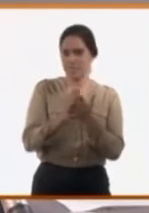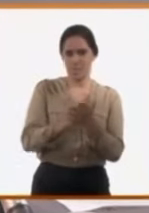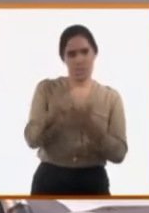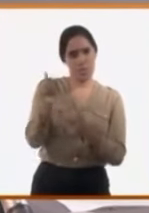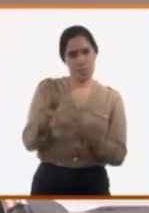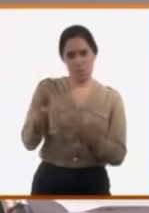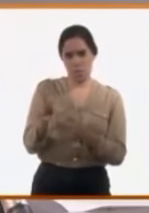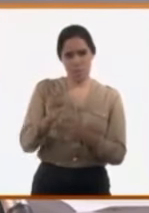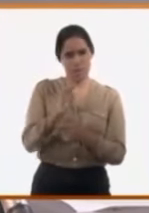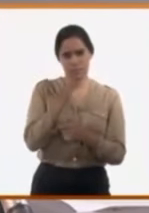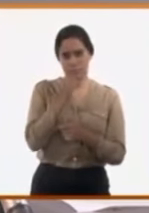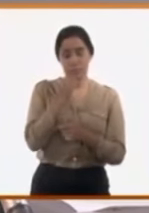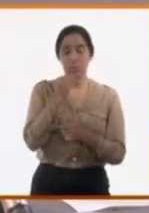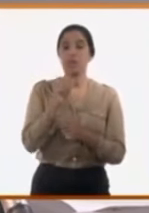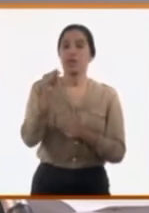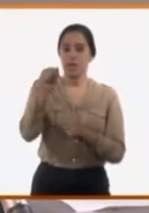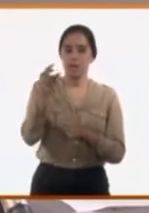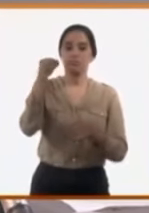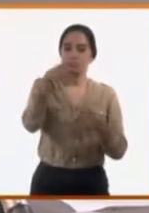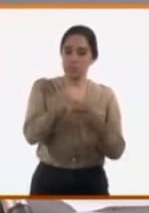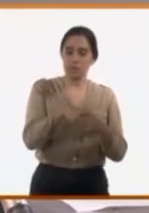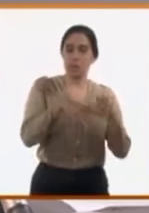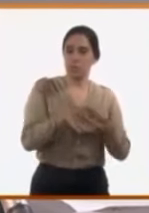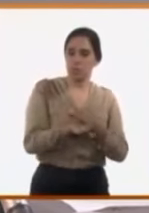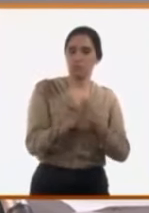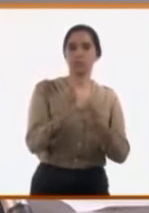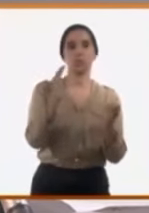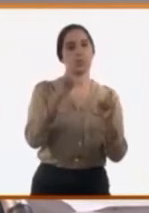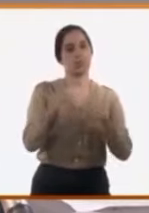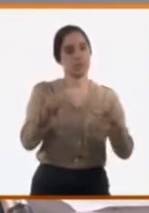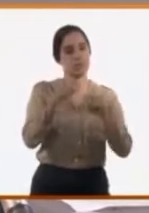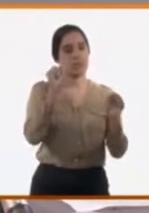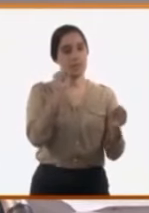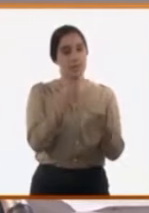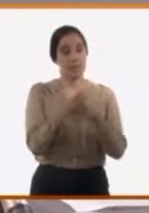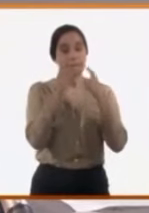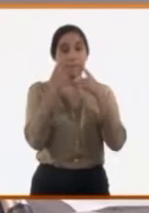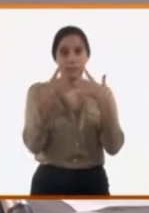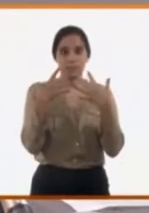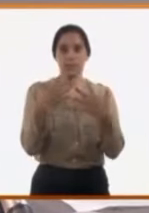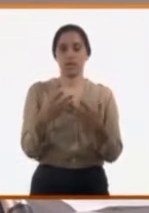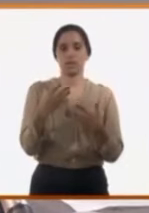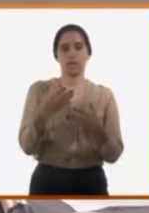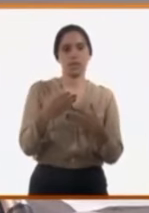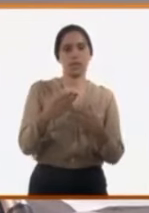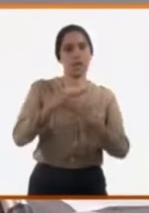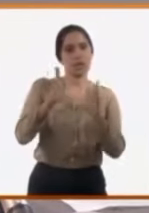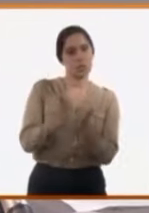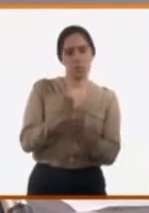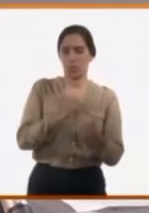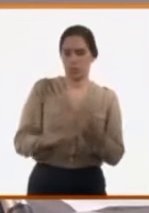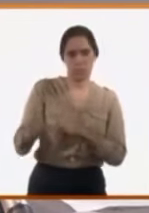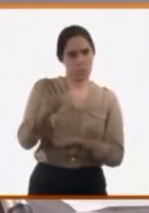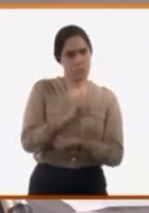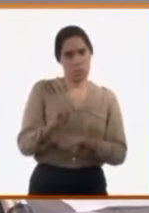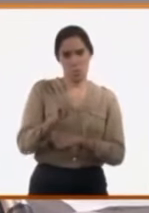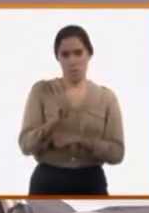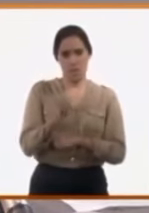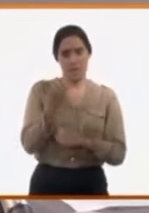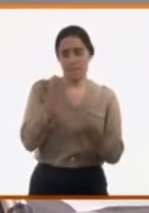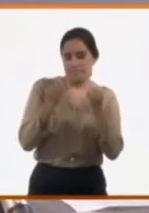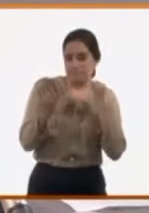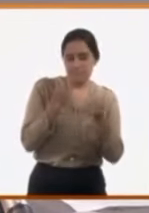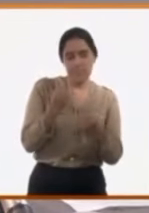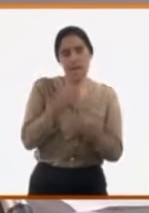posibilidad de estudiar en la universidad la universidad dio la posibilidad de acceder a ella a todos el joven que estuviera interesado y que esté dispuesto a hacer un